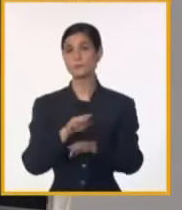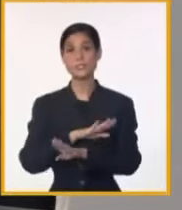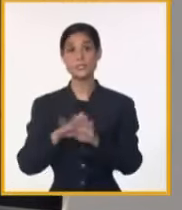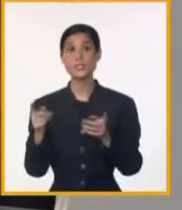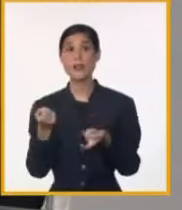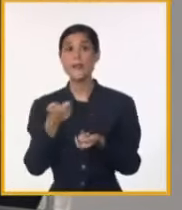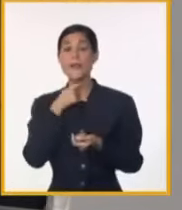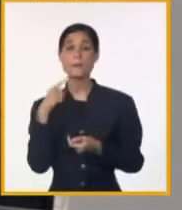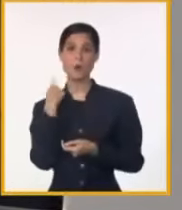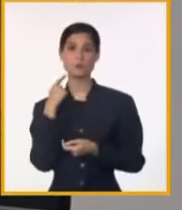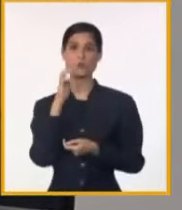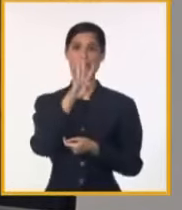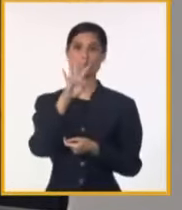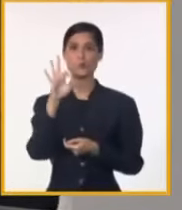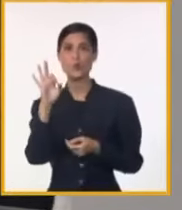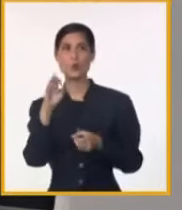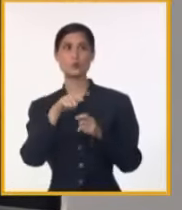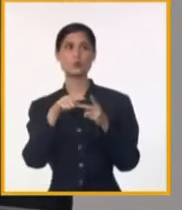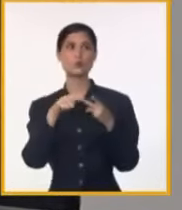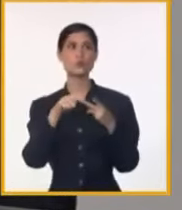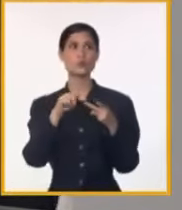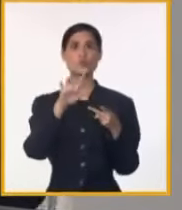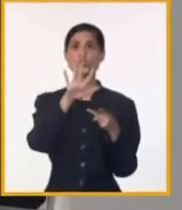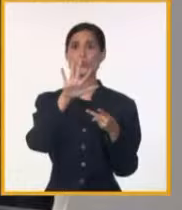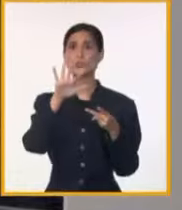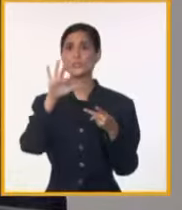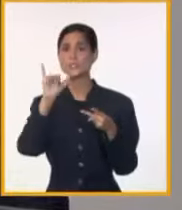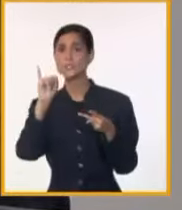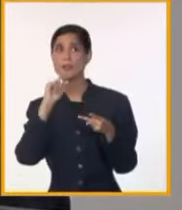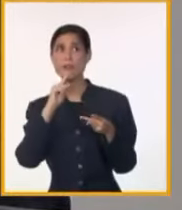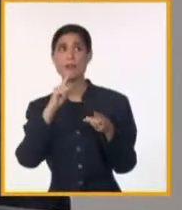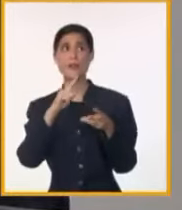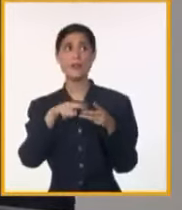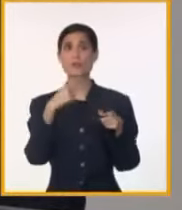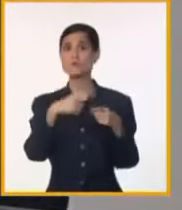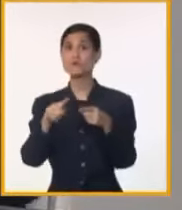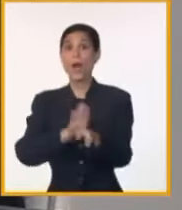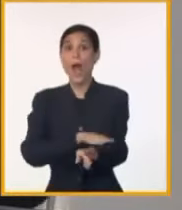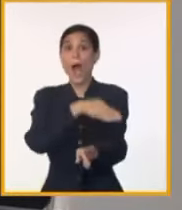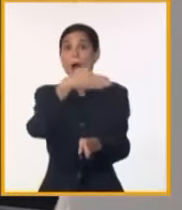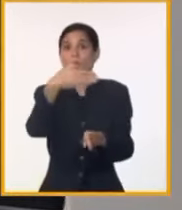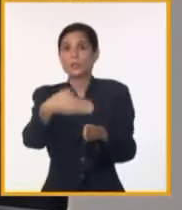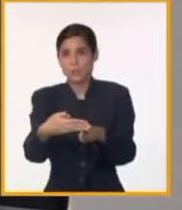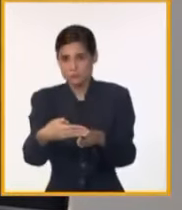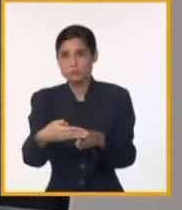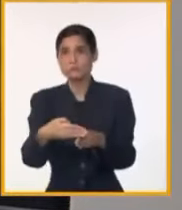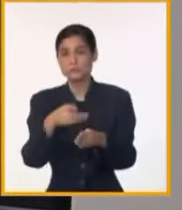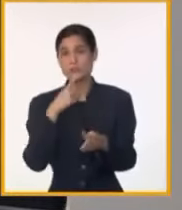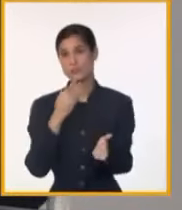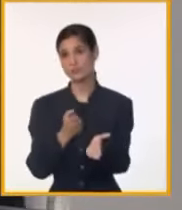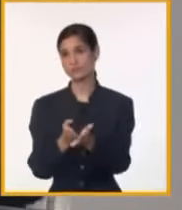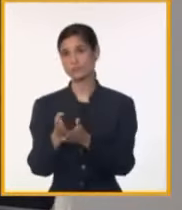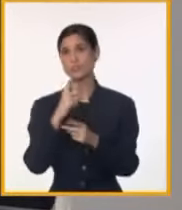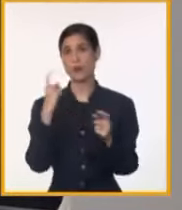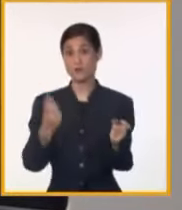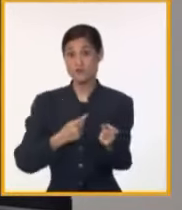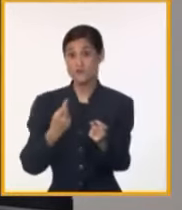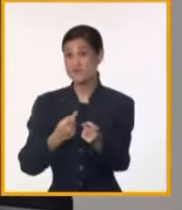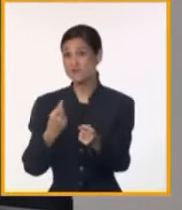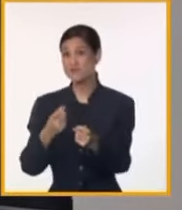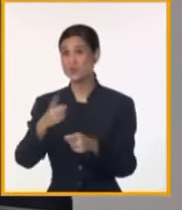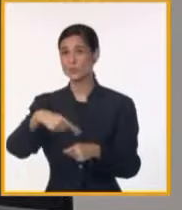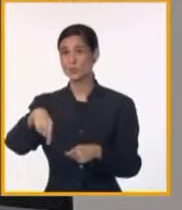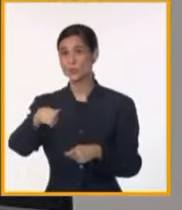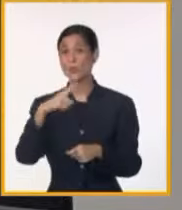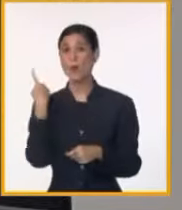48 en el 56 En el 67 en el 73 es decir fue en el 80 en el 80 en el